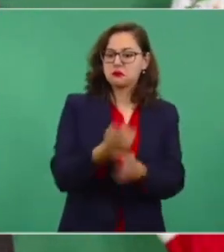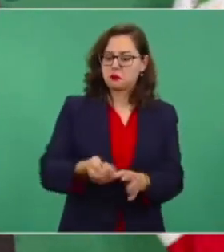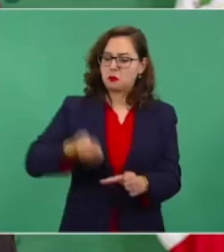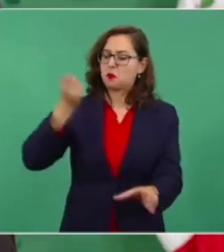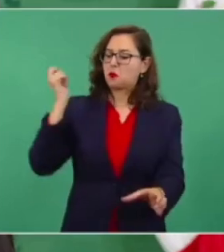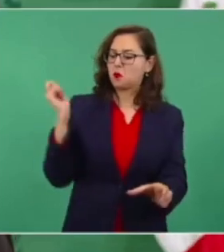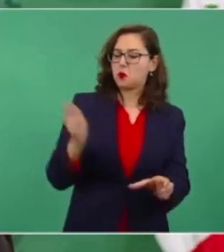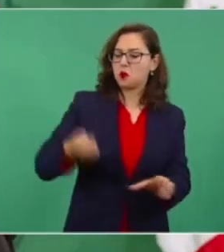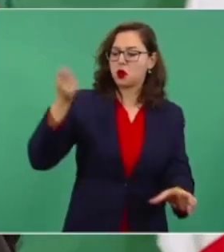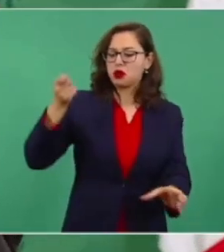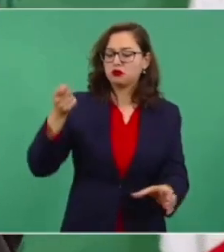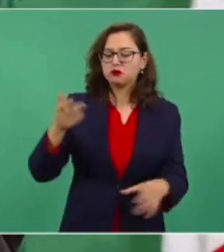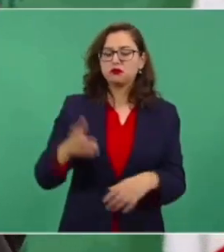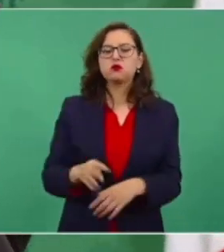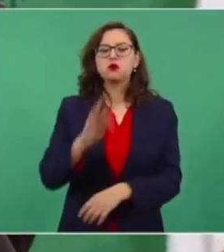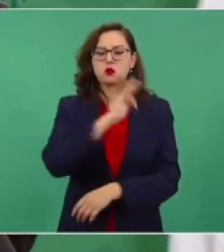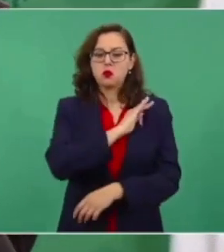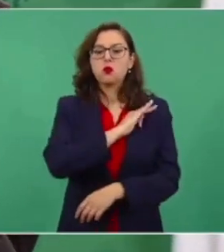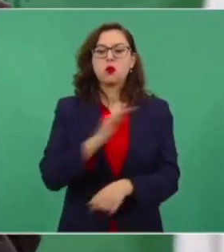los